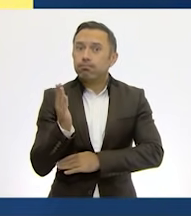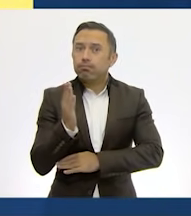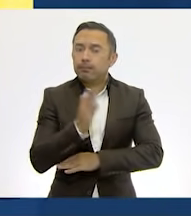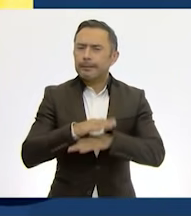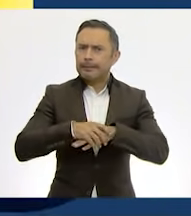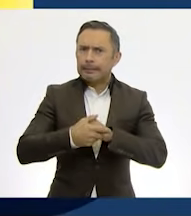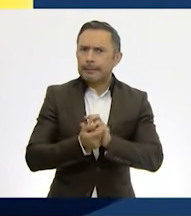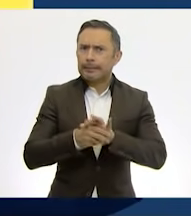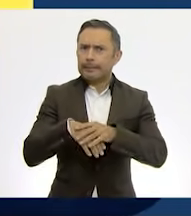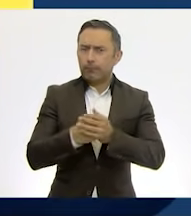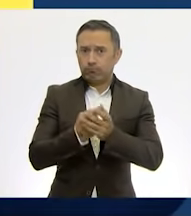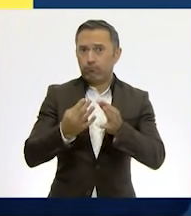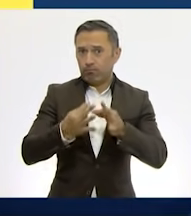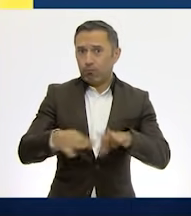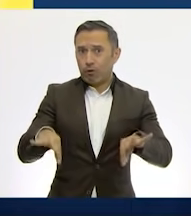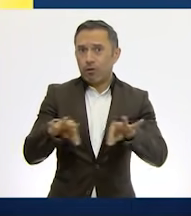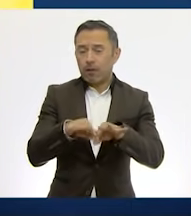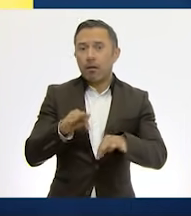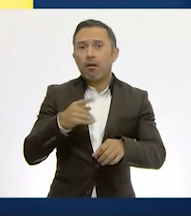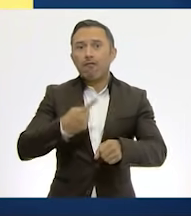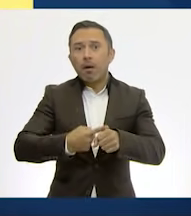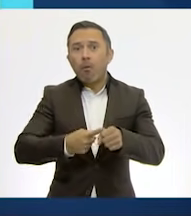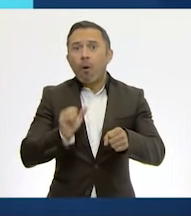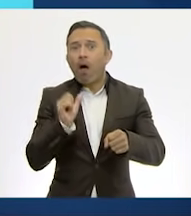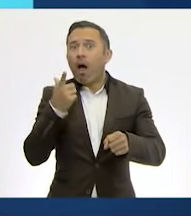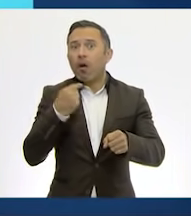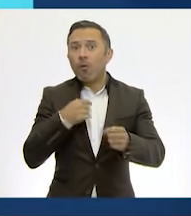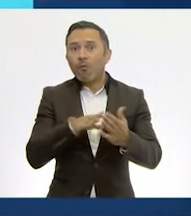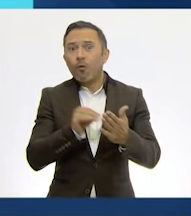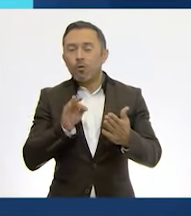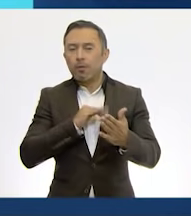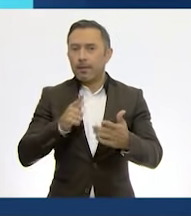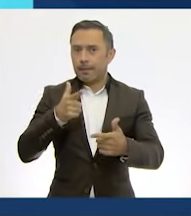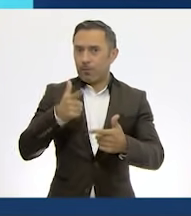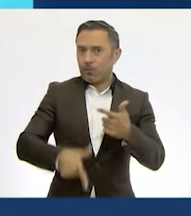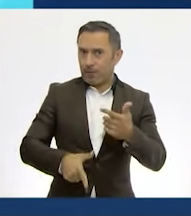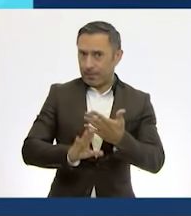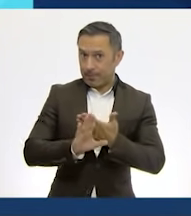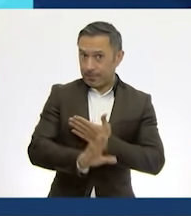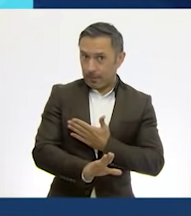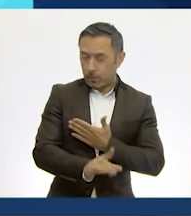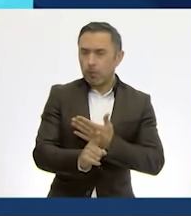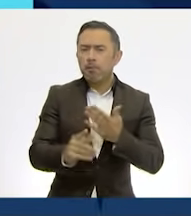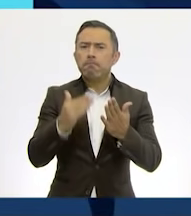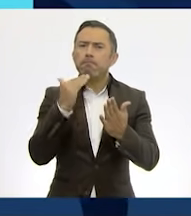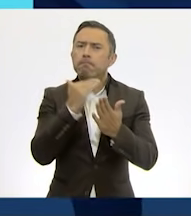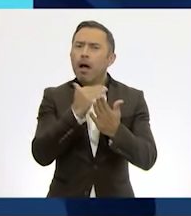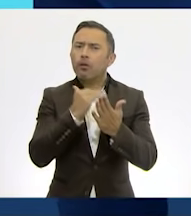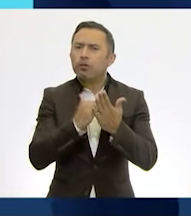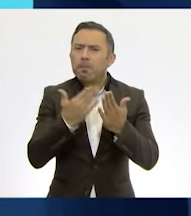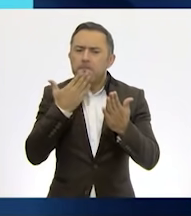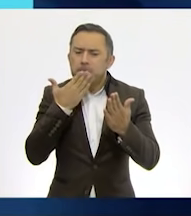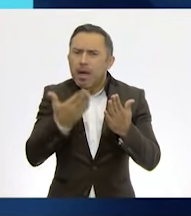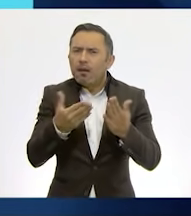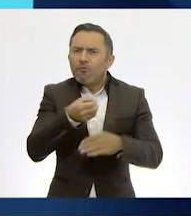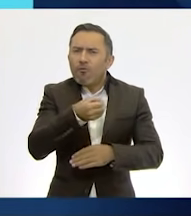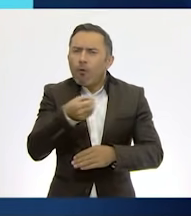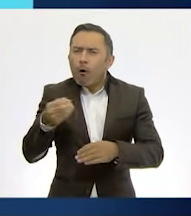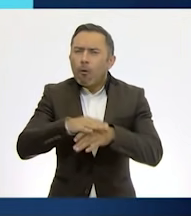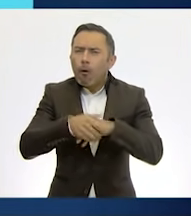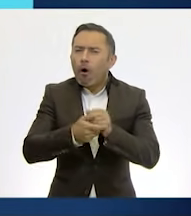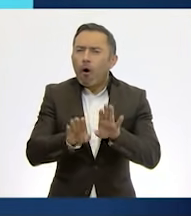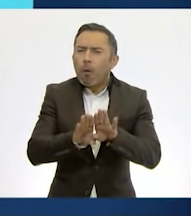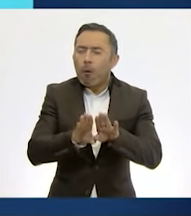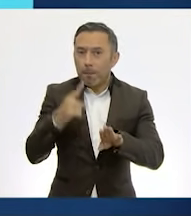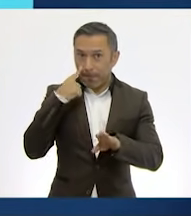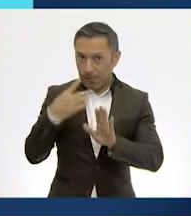es importante para prevenir cualquier enfermedad. Sigue estos pasos para hacerlo correctamente. Moja tus